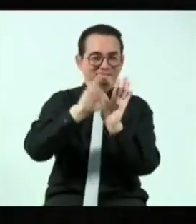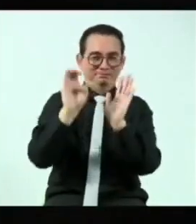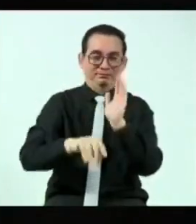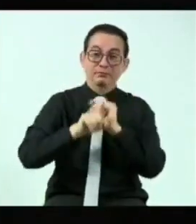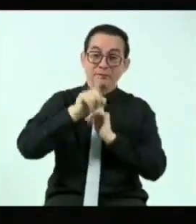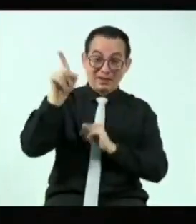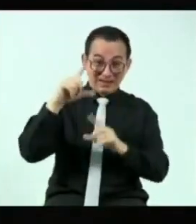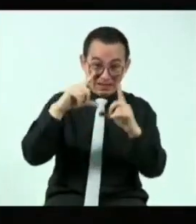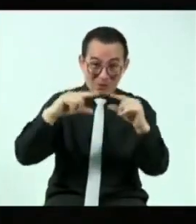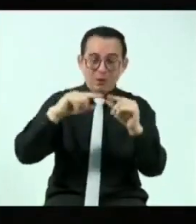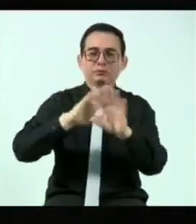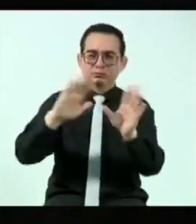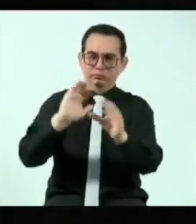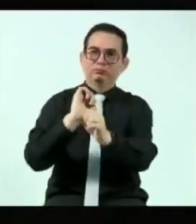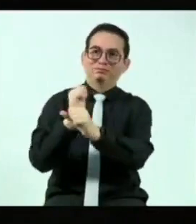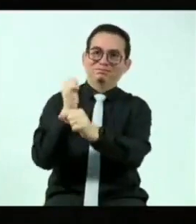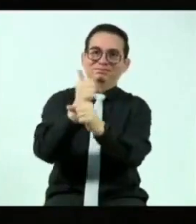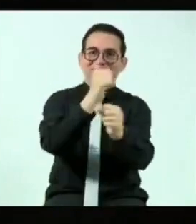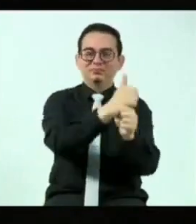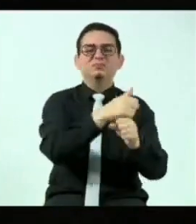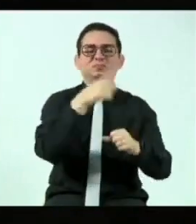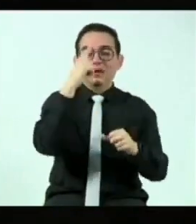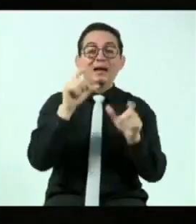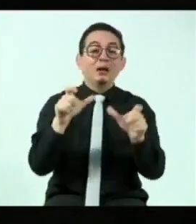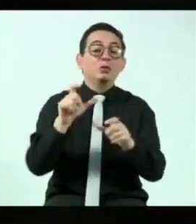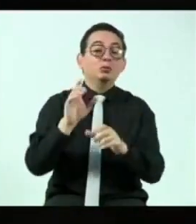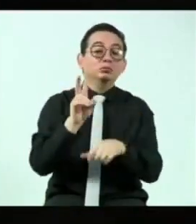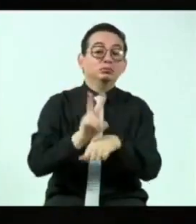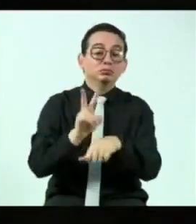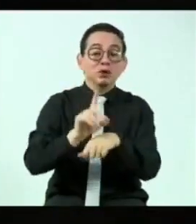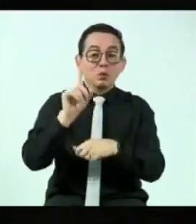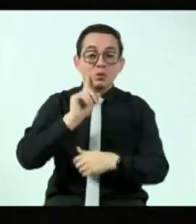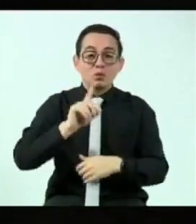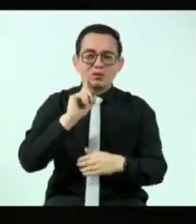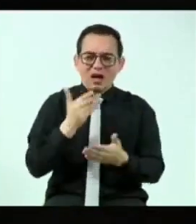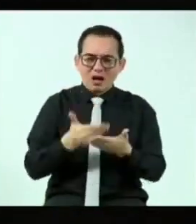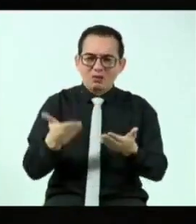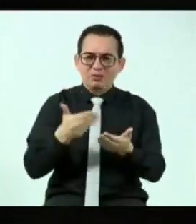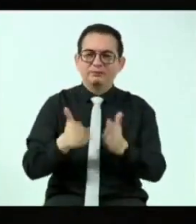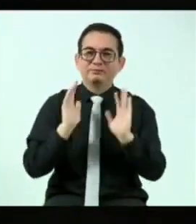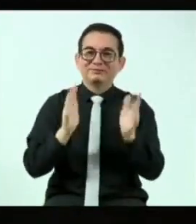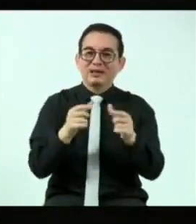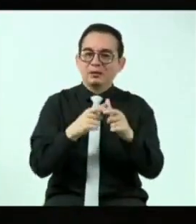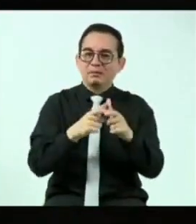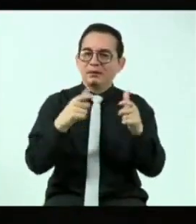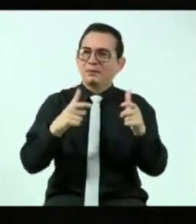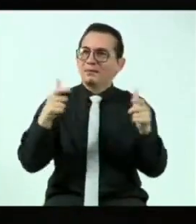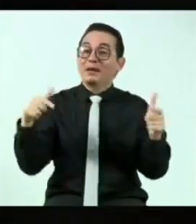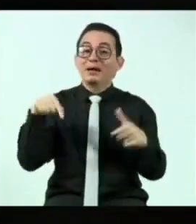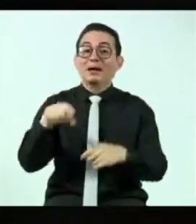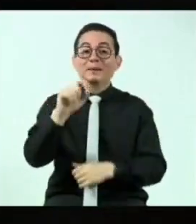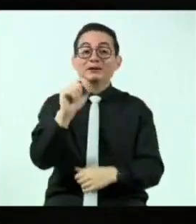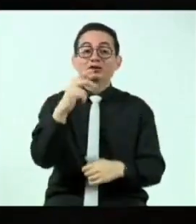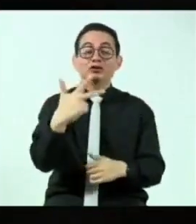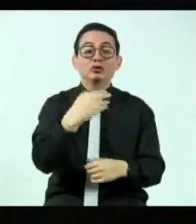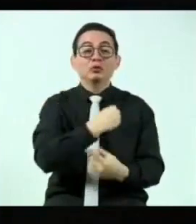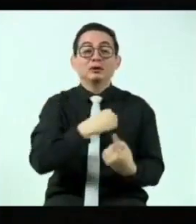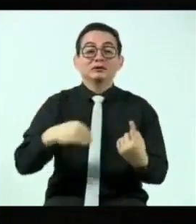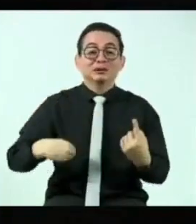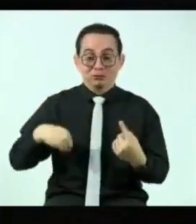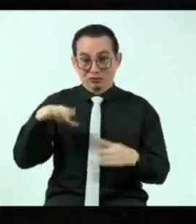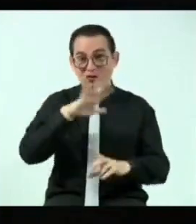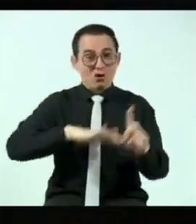Zapopan Y que ahora se han llevado a más de 28 municipios a nivel nacional